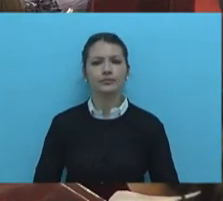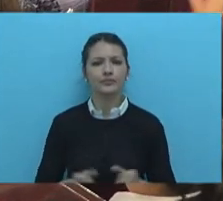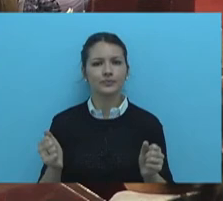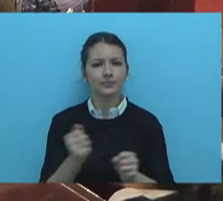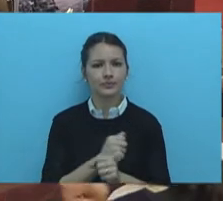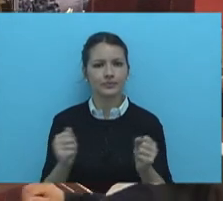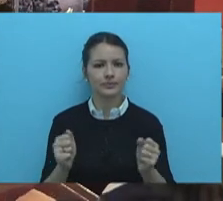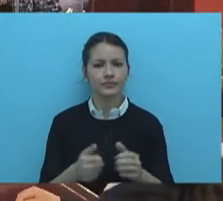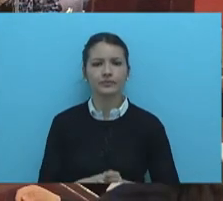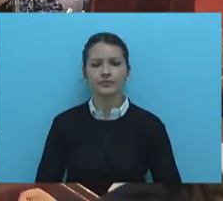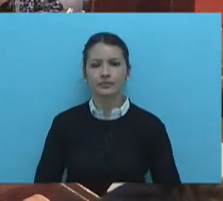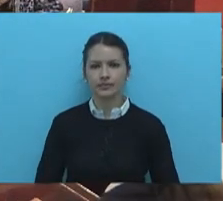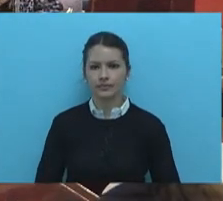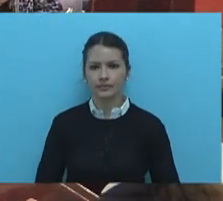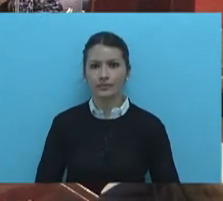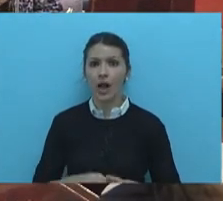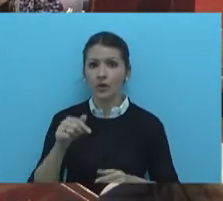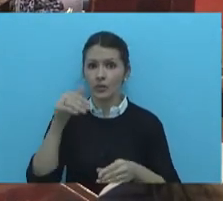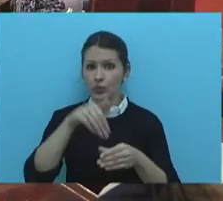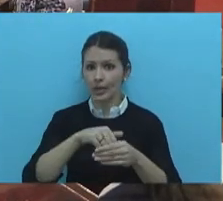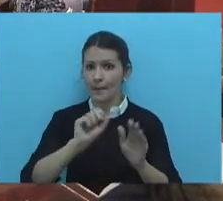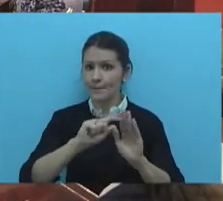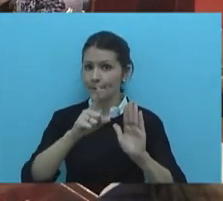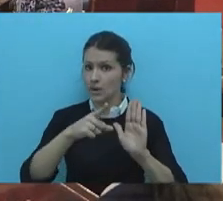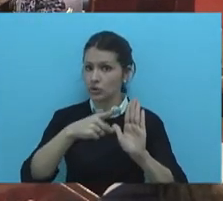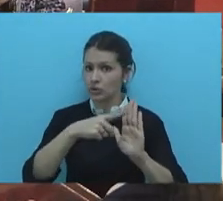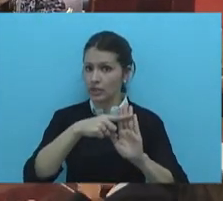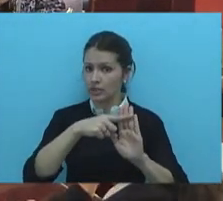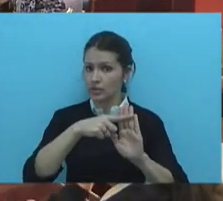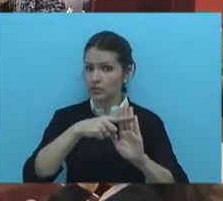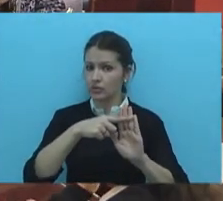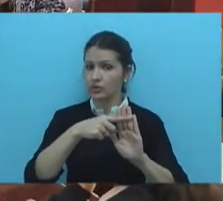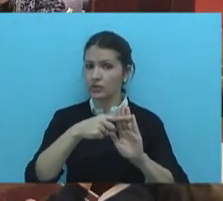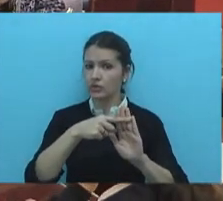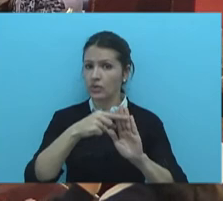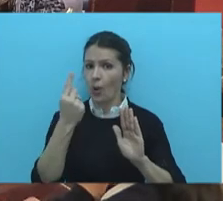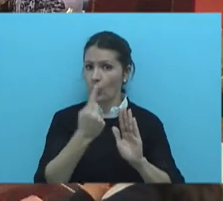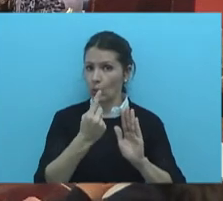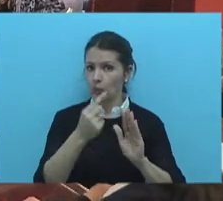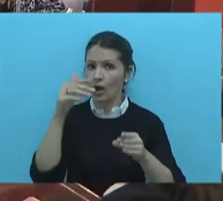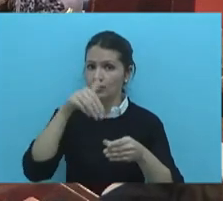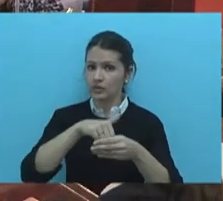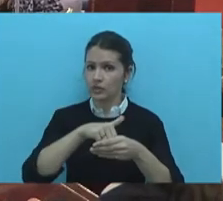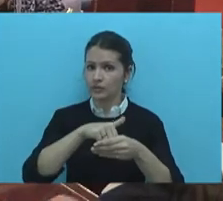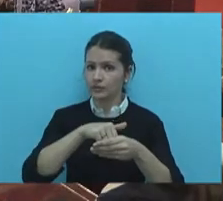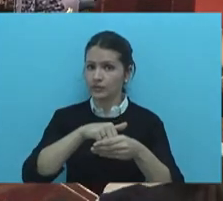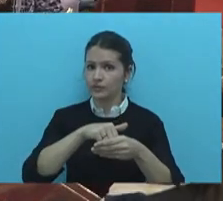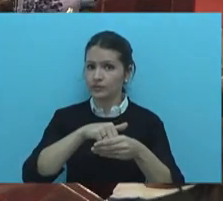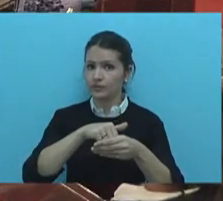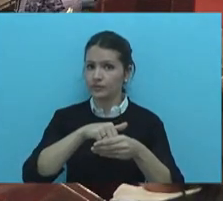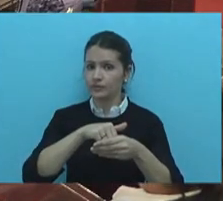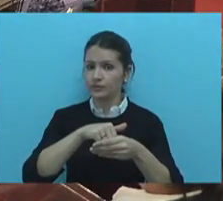Aprobado. A votación el proyecto de ley en particular. Artículo 1. A votación.